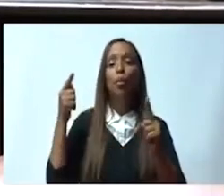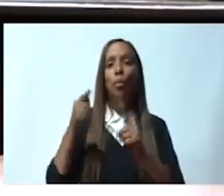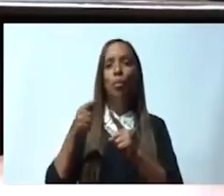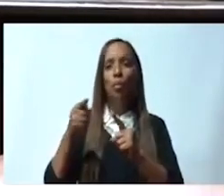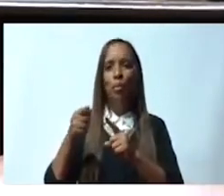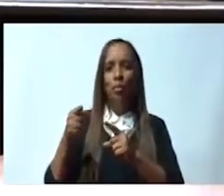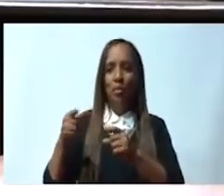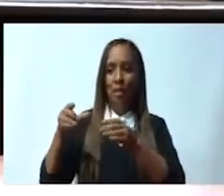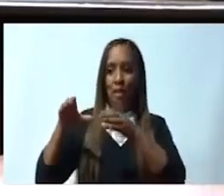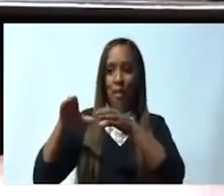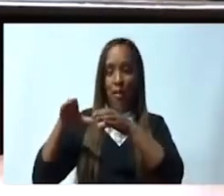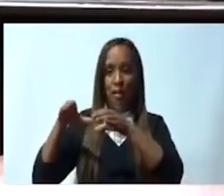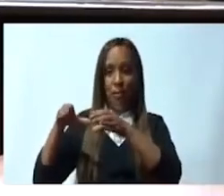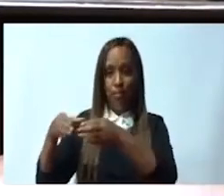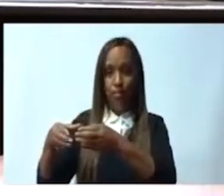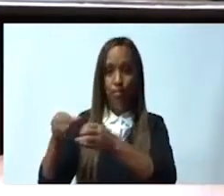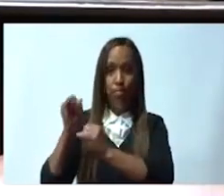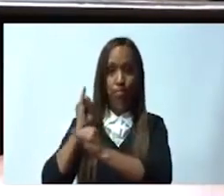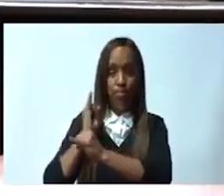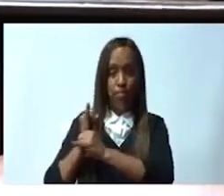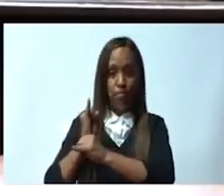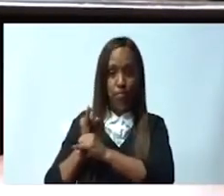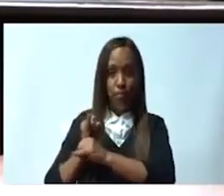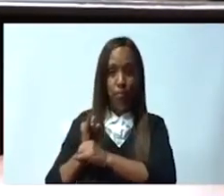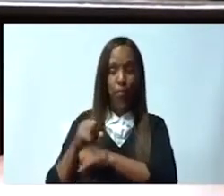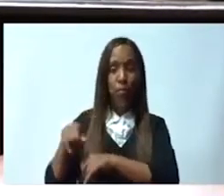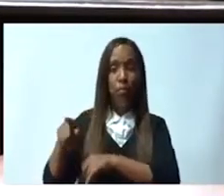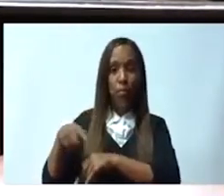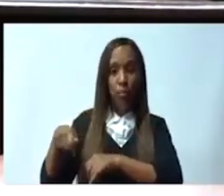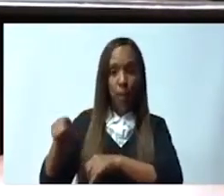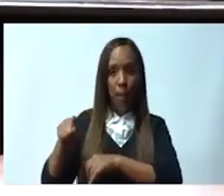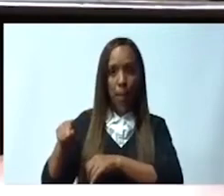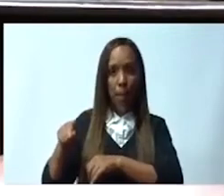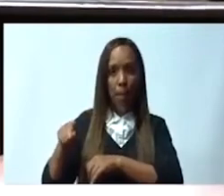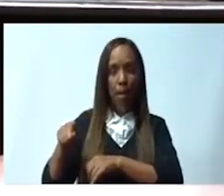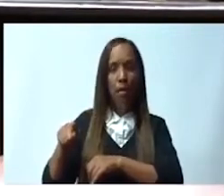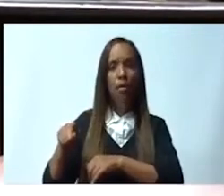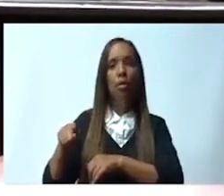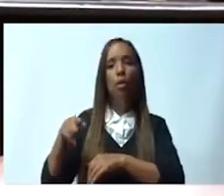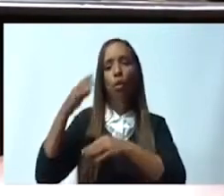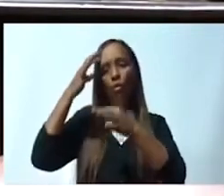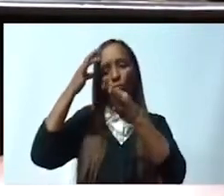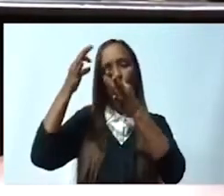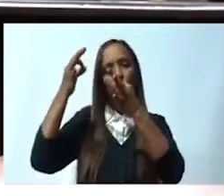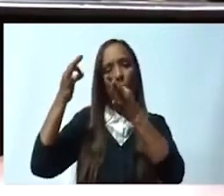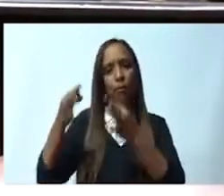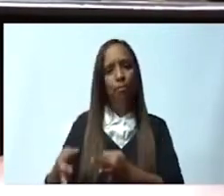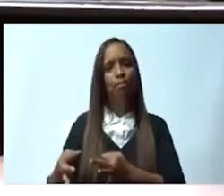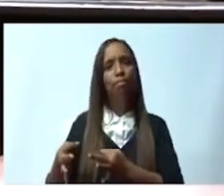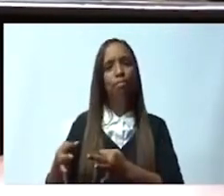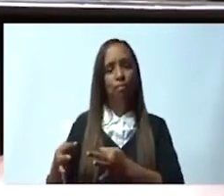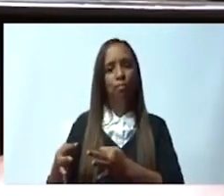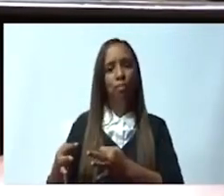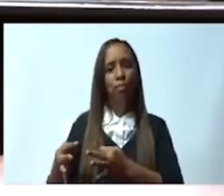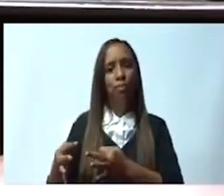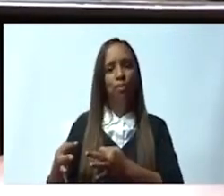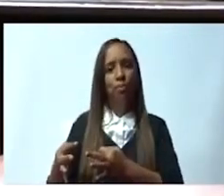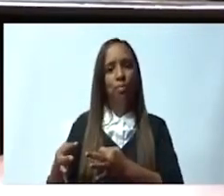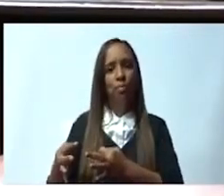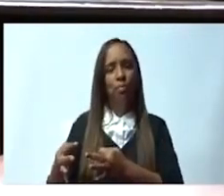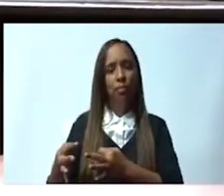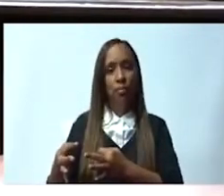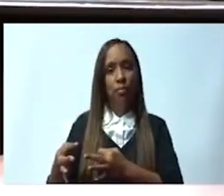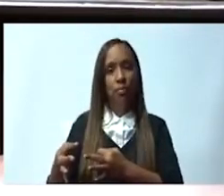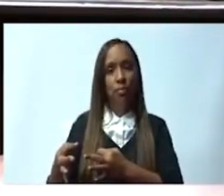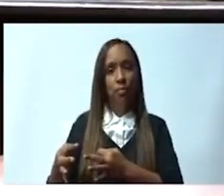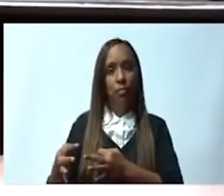que amerite decisiones de conflicto, podría la corte solucionarla sin necesidad de